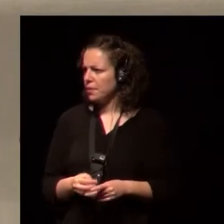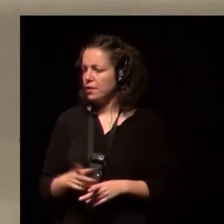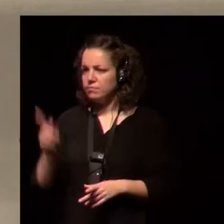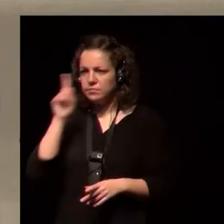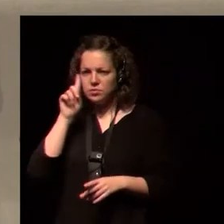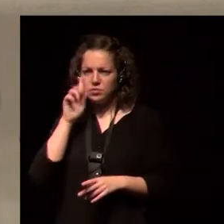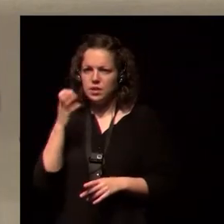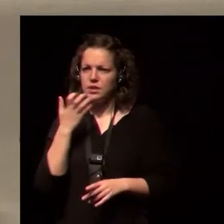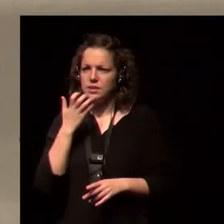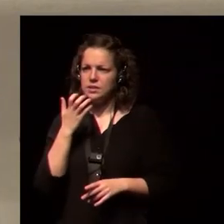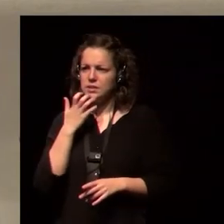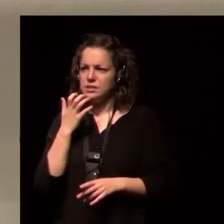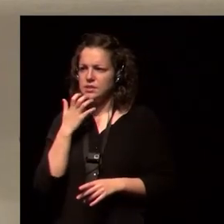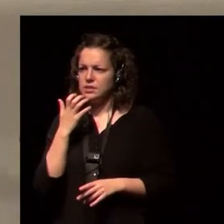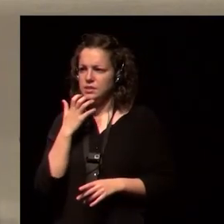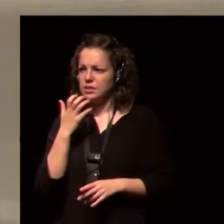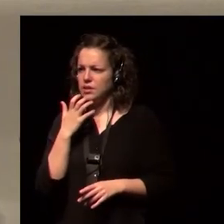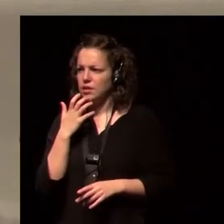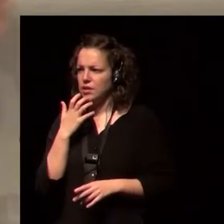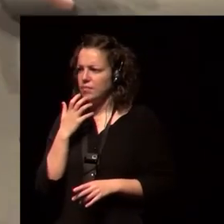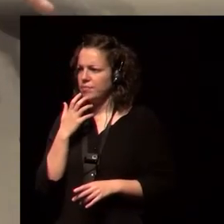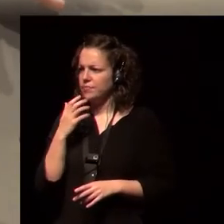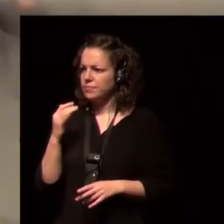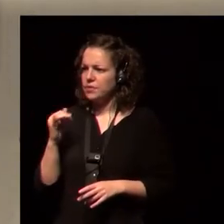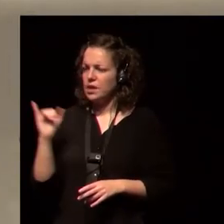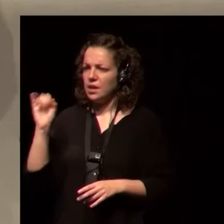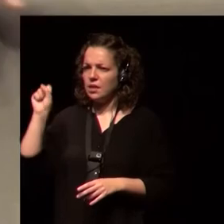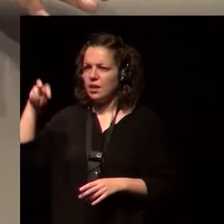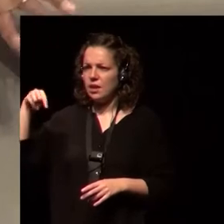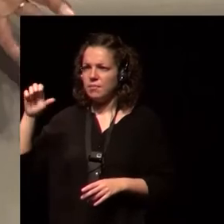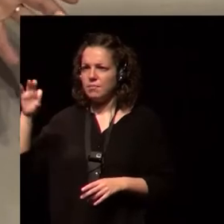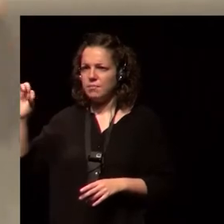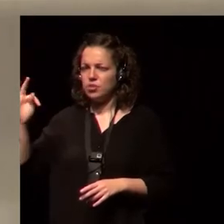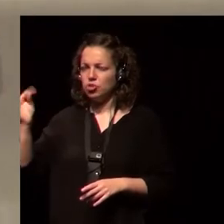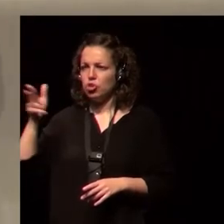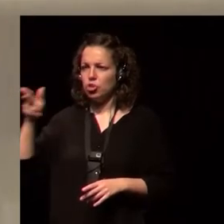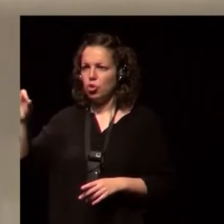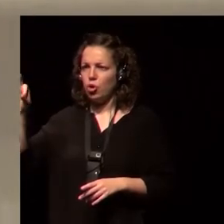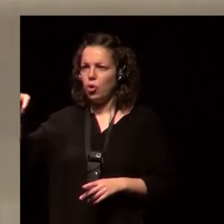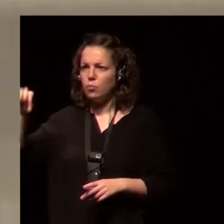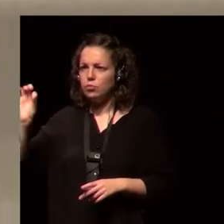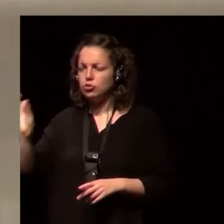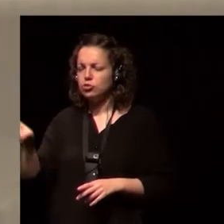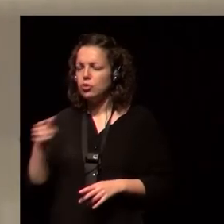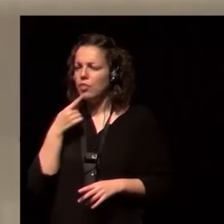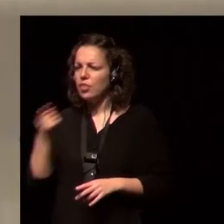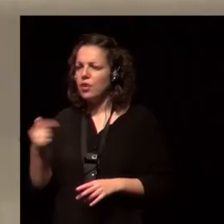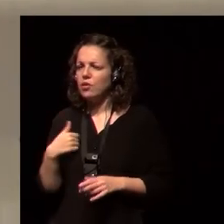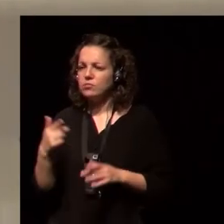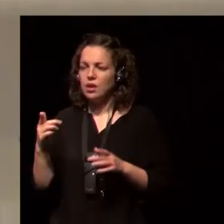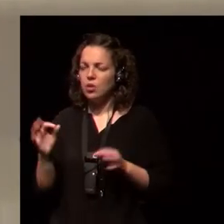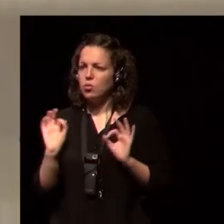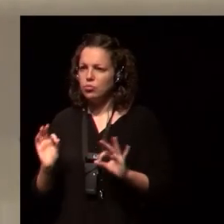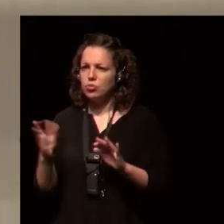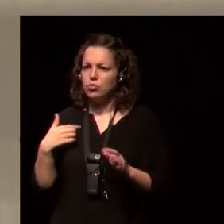no sé si James Thompson ha adoptado una postura parecida, porque él dijo, de repente tus ex